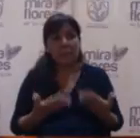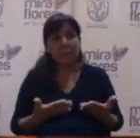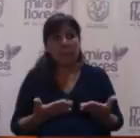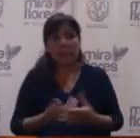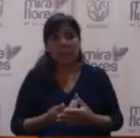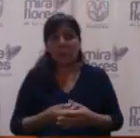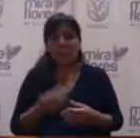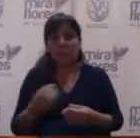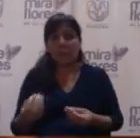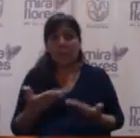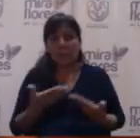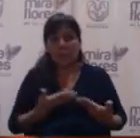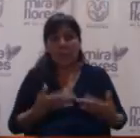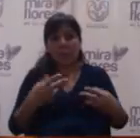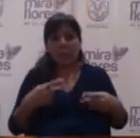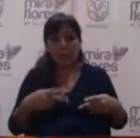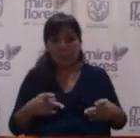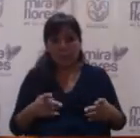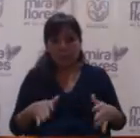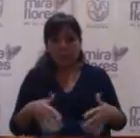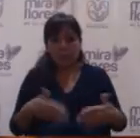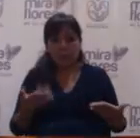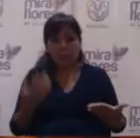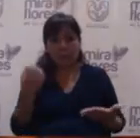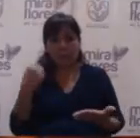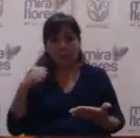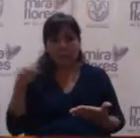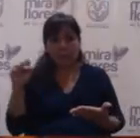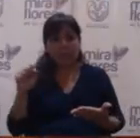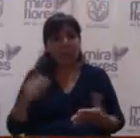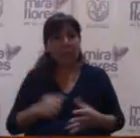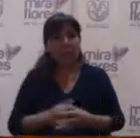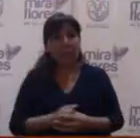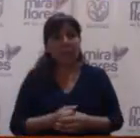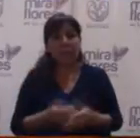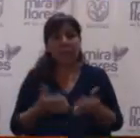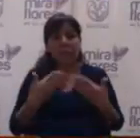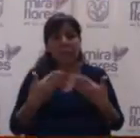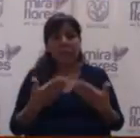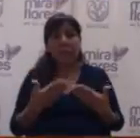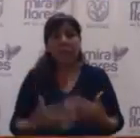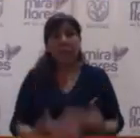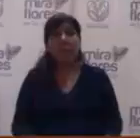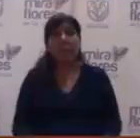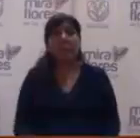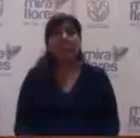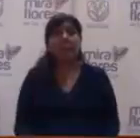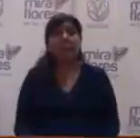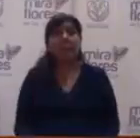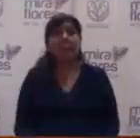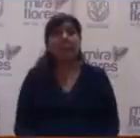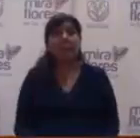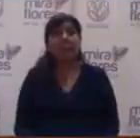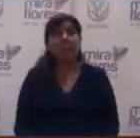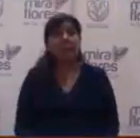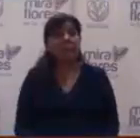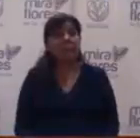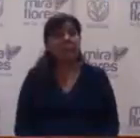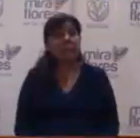de poder y al alcalde de poder haber hecho este viaje tan interesante. Muchas gracias. Bien, muy agradecida,